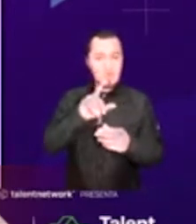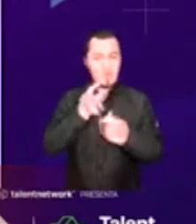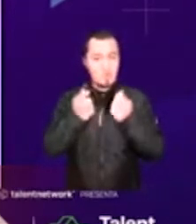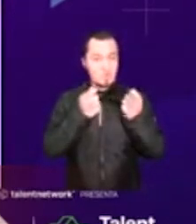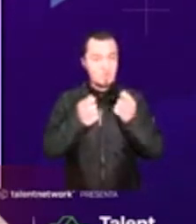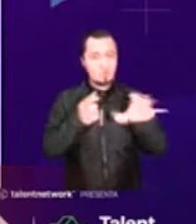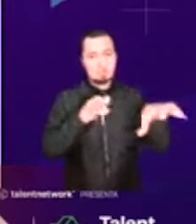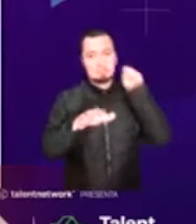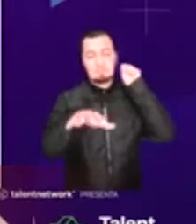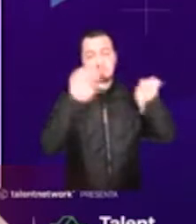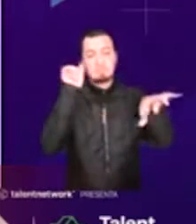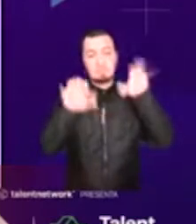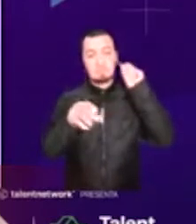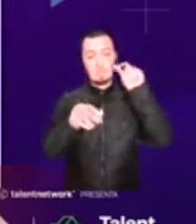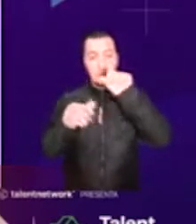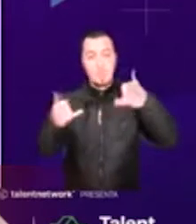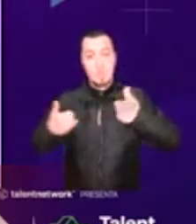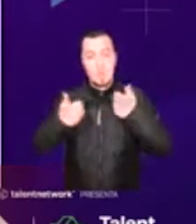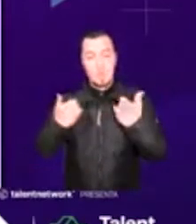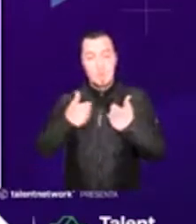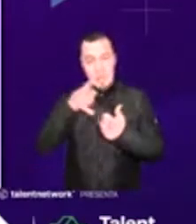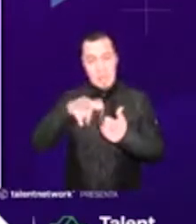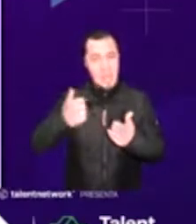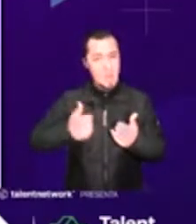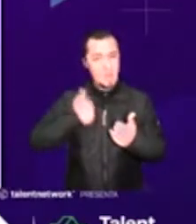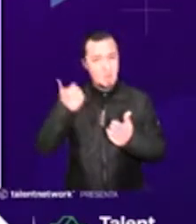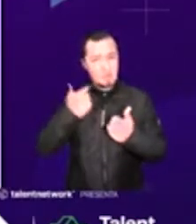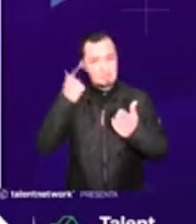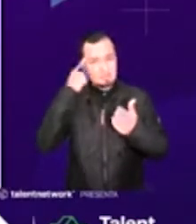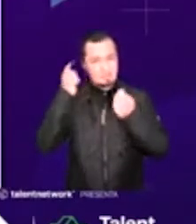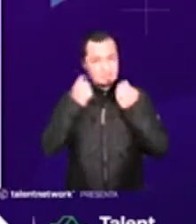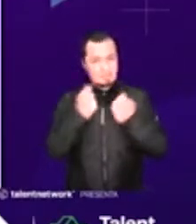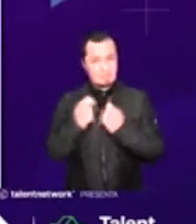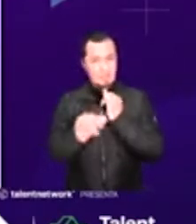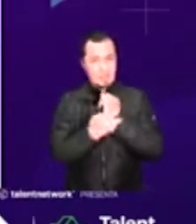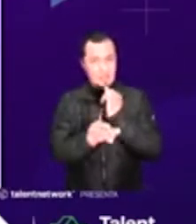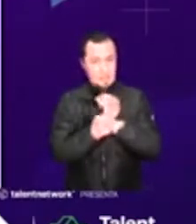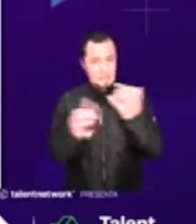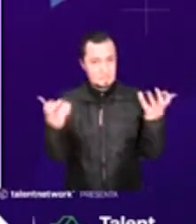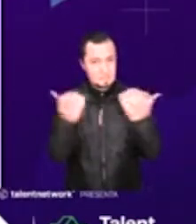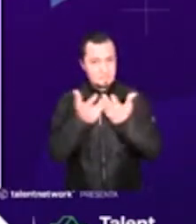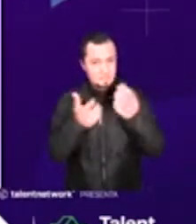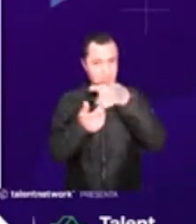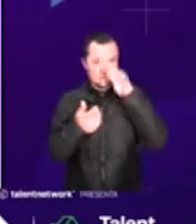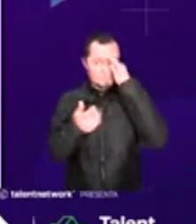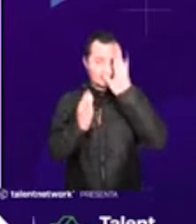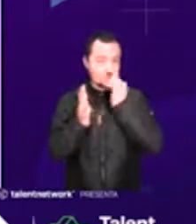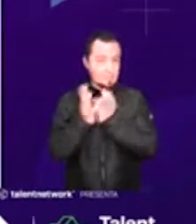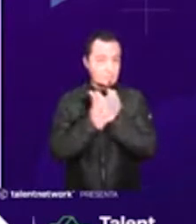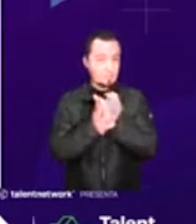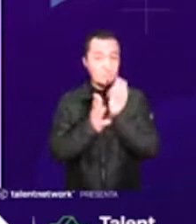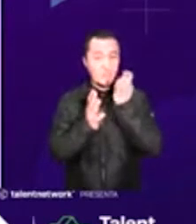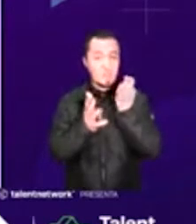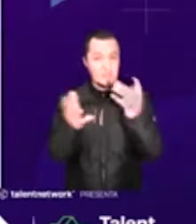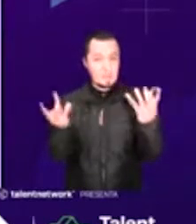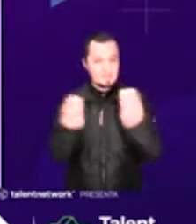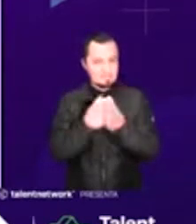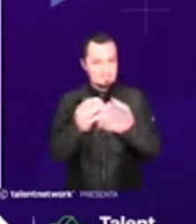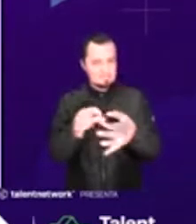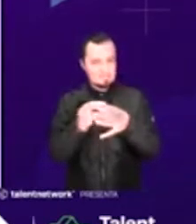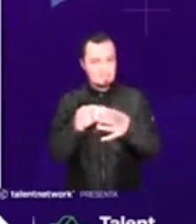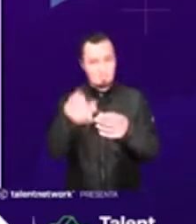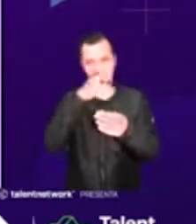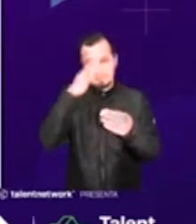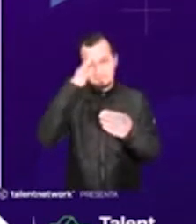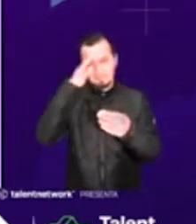sociedad te aconsejo que aproveches las herramientas digitales que hemos puesto a tu disposición mental en la digital que crees tu